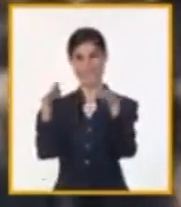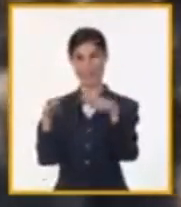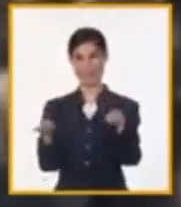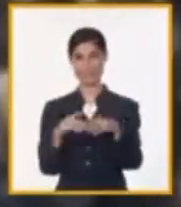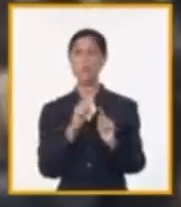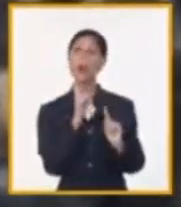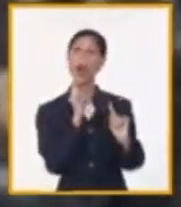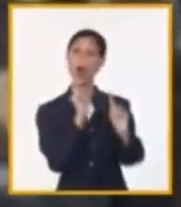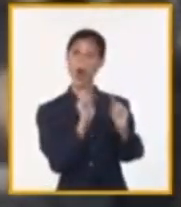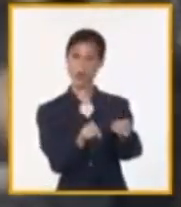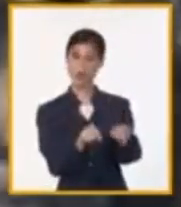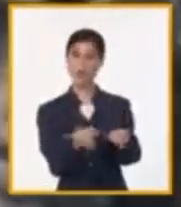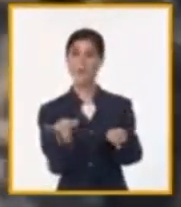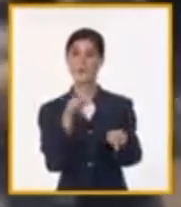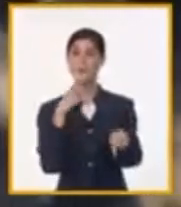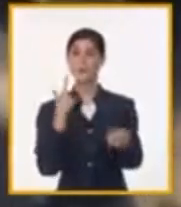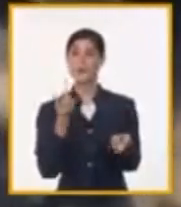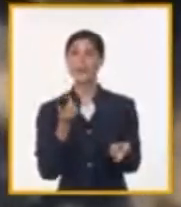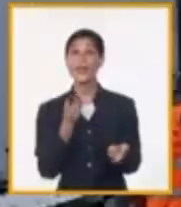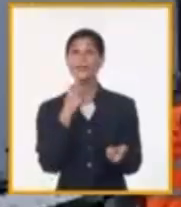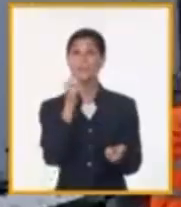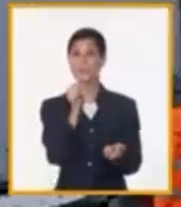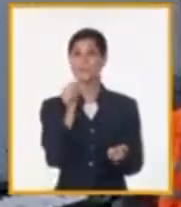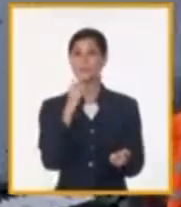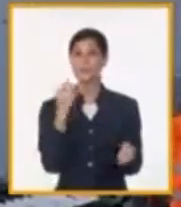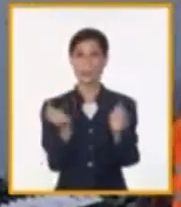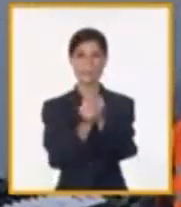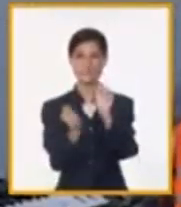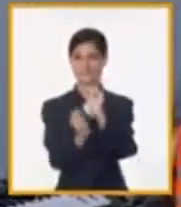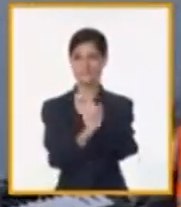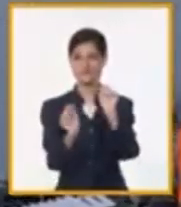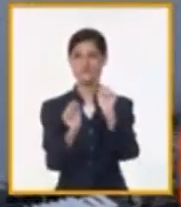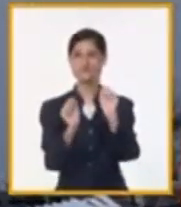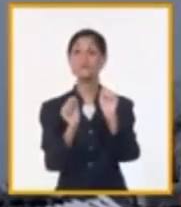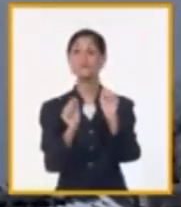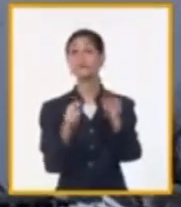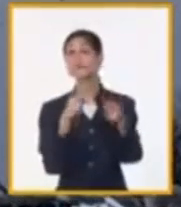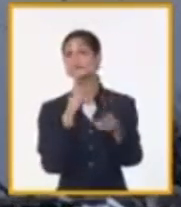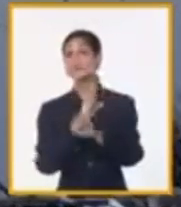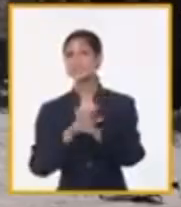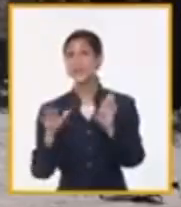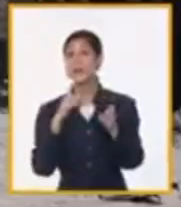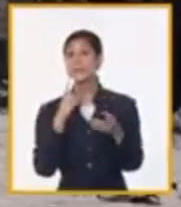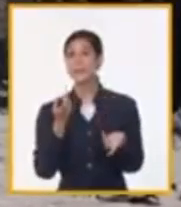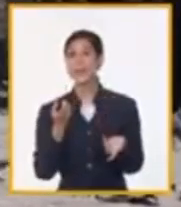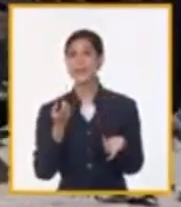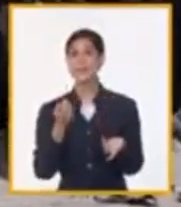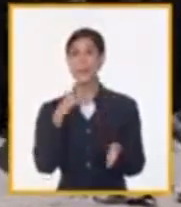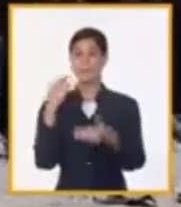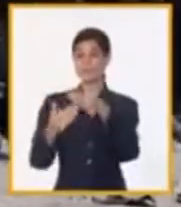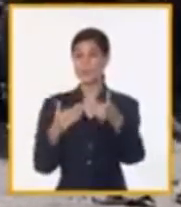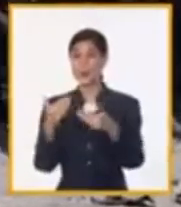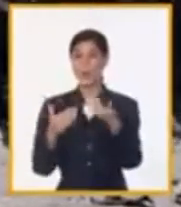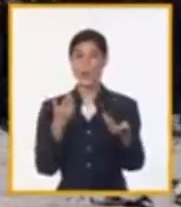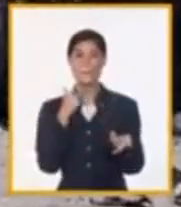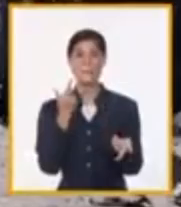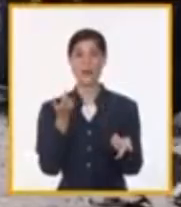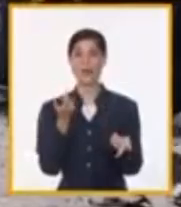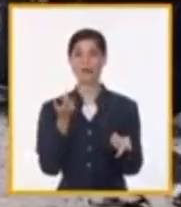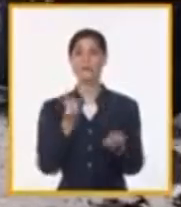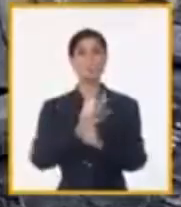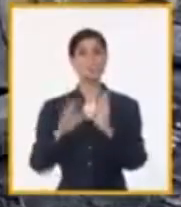de Israel alcanzando suburbios de haifa en este contexto de escalada de la violencia transfronteriza la comunidad